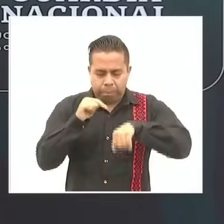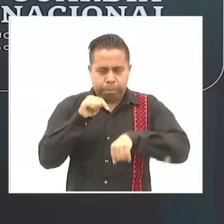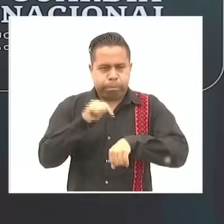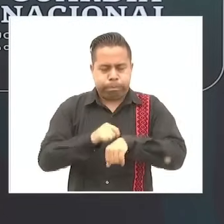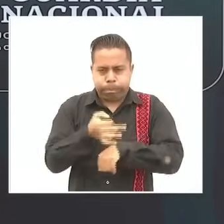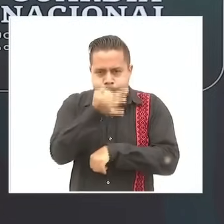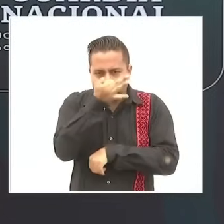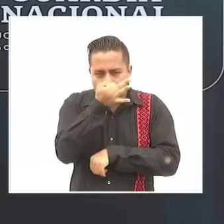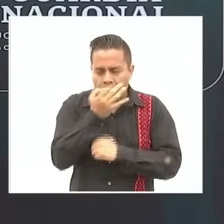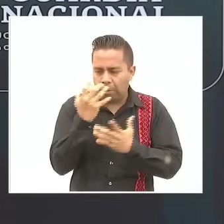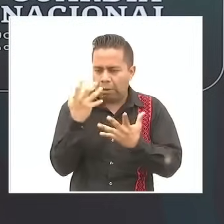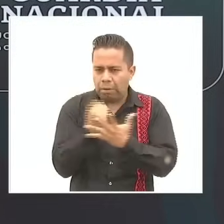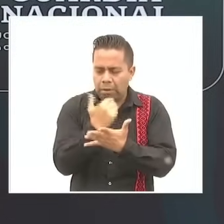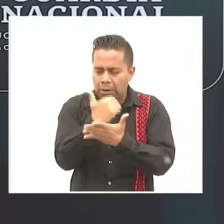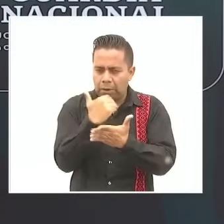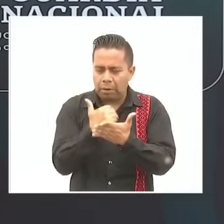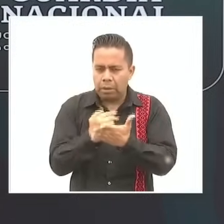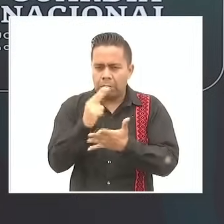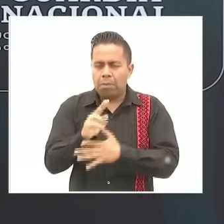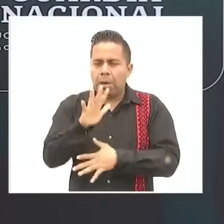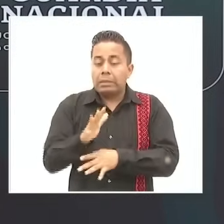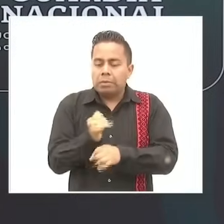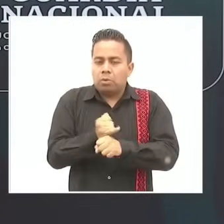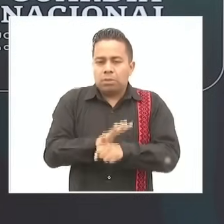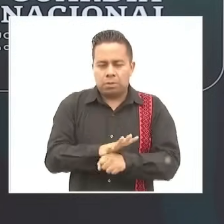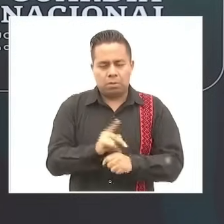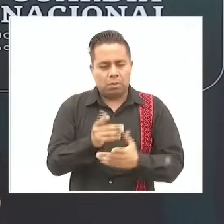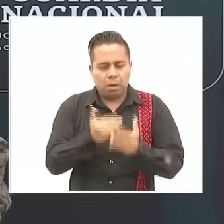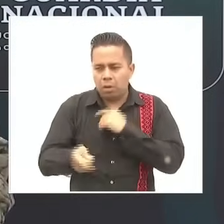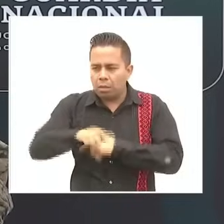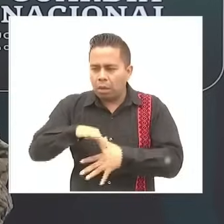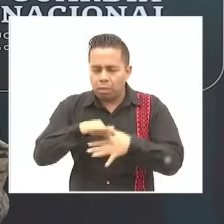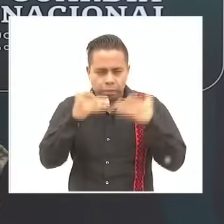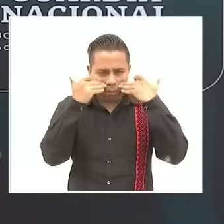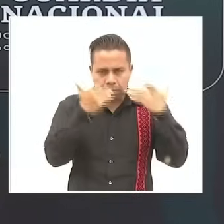alcanzado logros impensables que hoy son palpables.